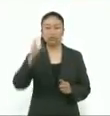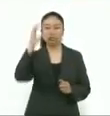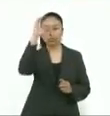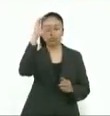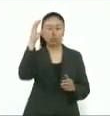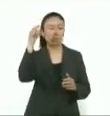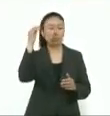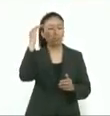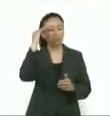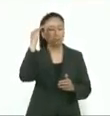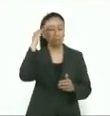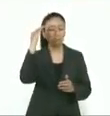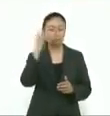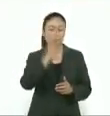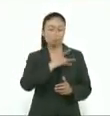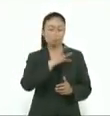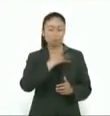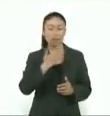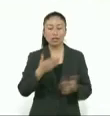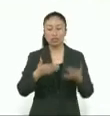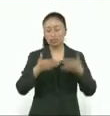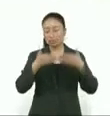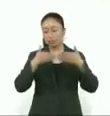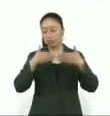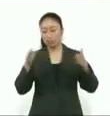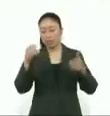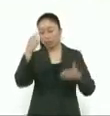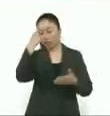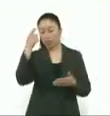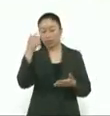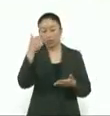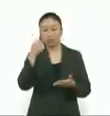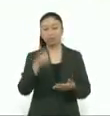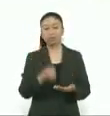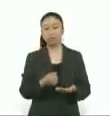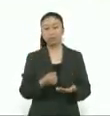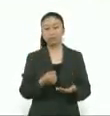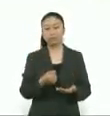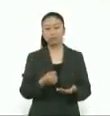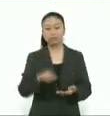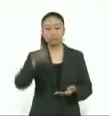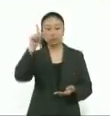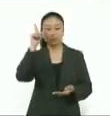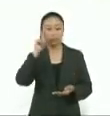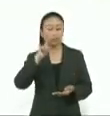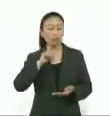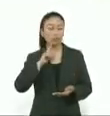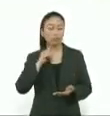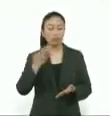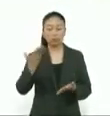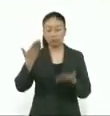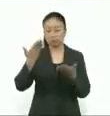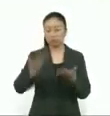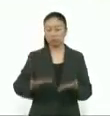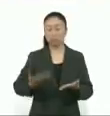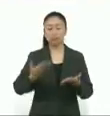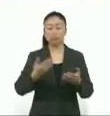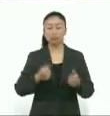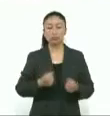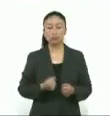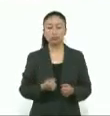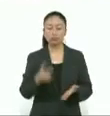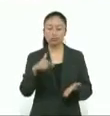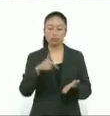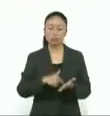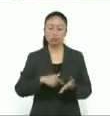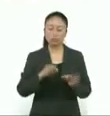conciencias, para darnos el lugar a las mujeres, el lugar que merecíamos.